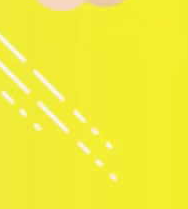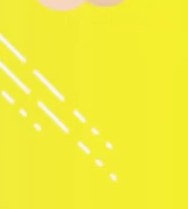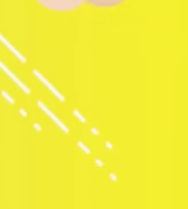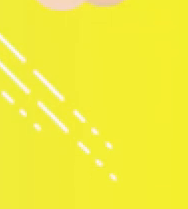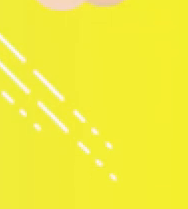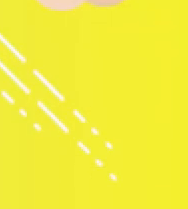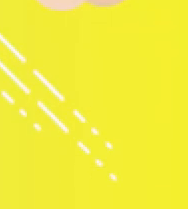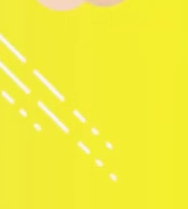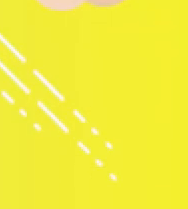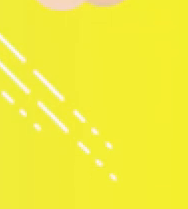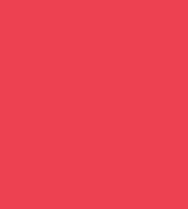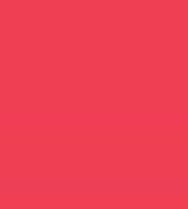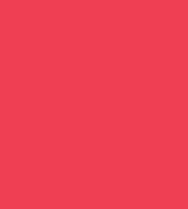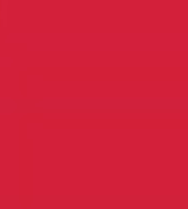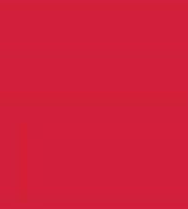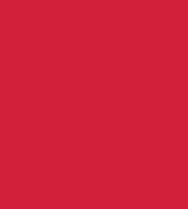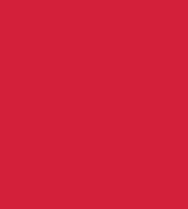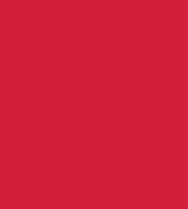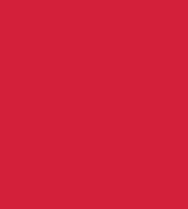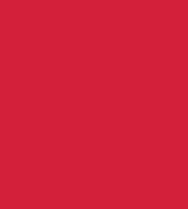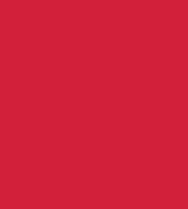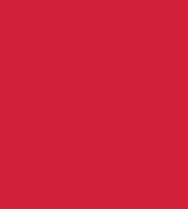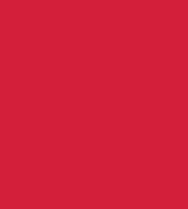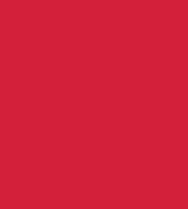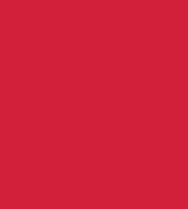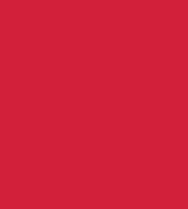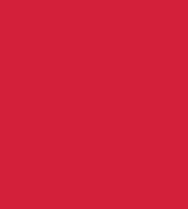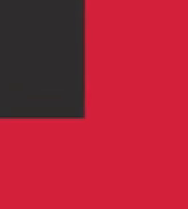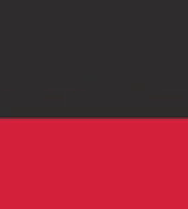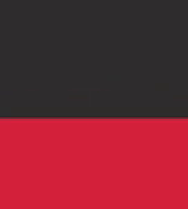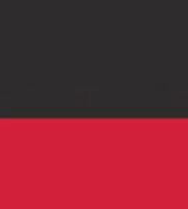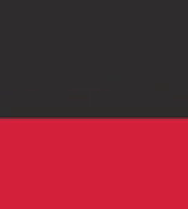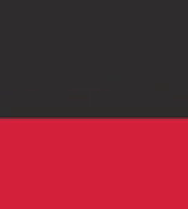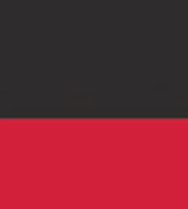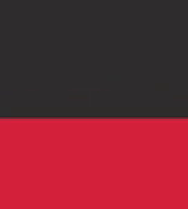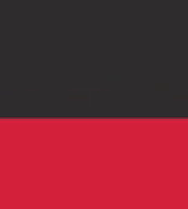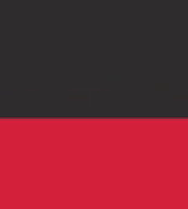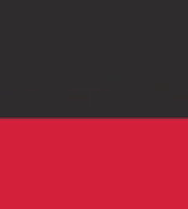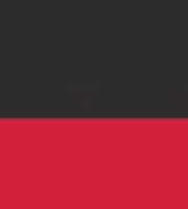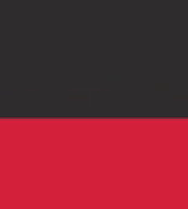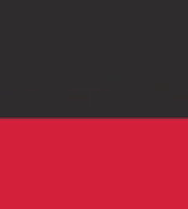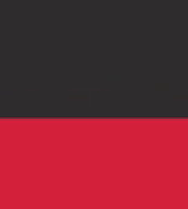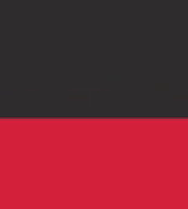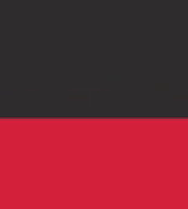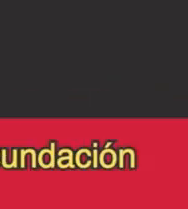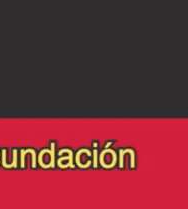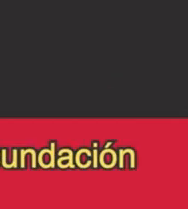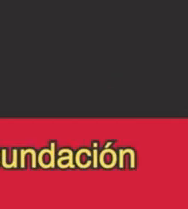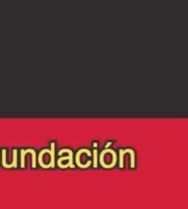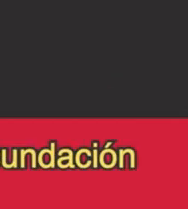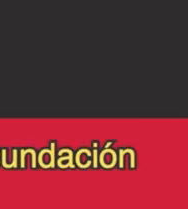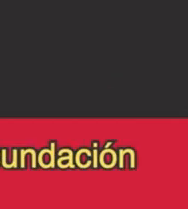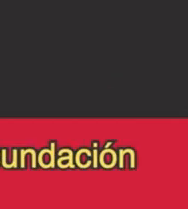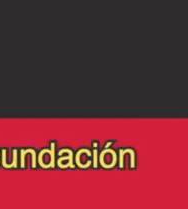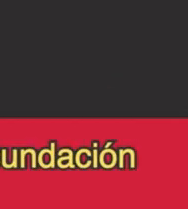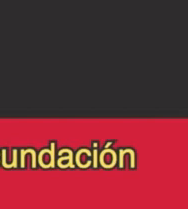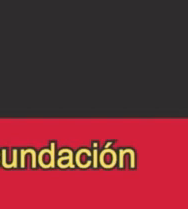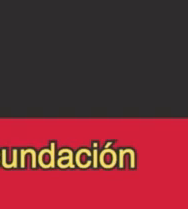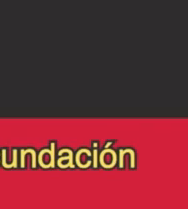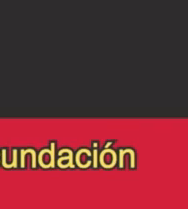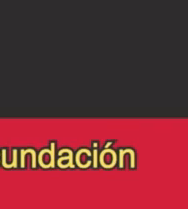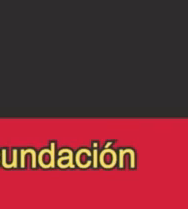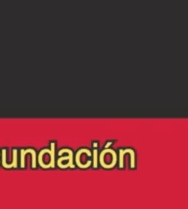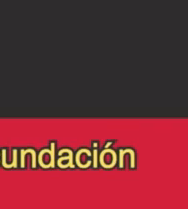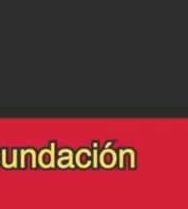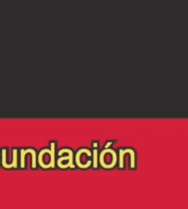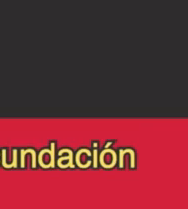Funciona de dos posibles maneras. Retrasa o evita la ovulación o pone más espeso el camino del espermatozoide, lo que dificulta que se encuentre con